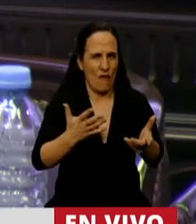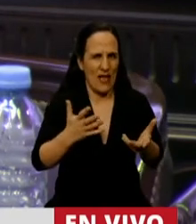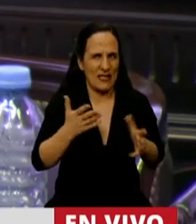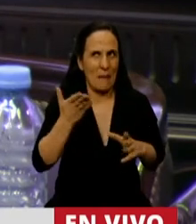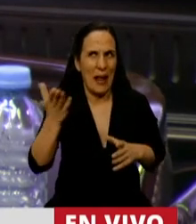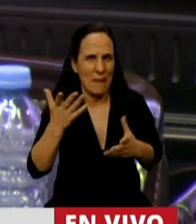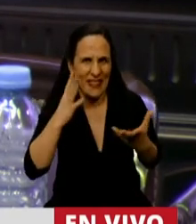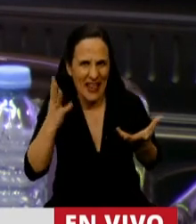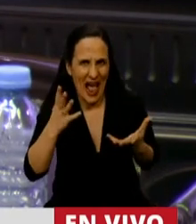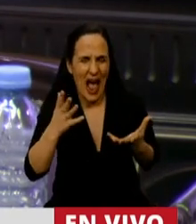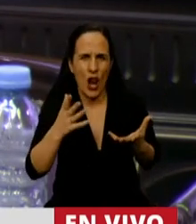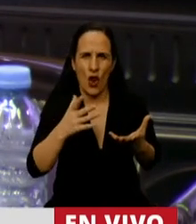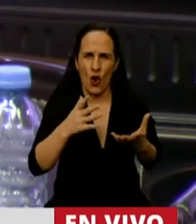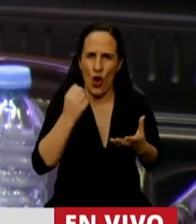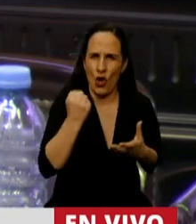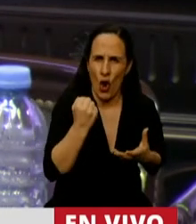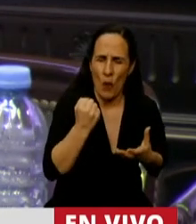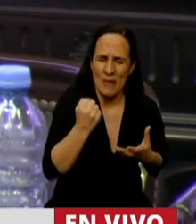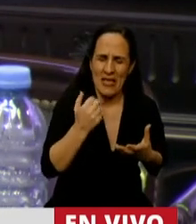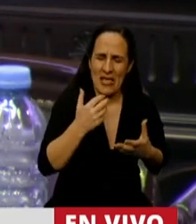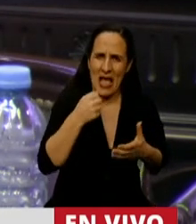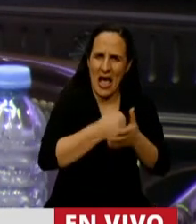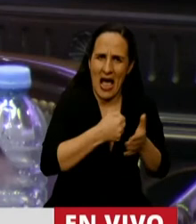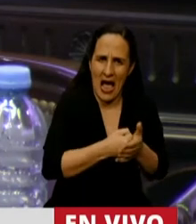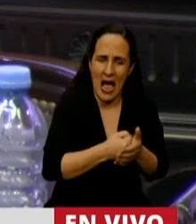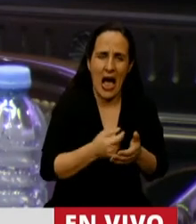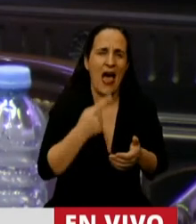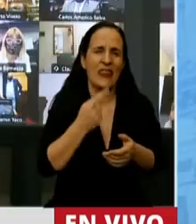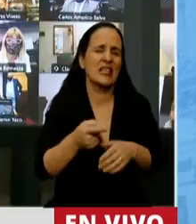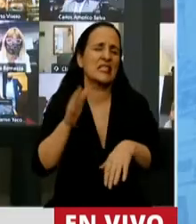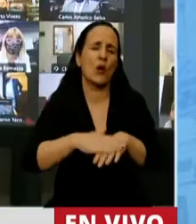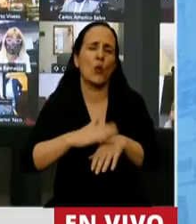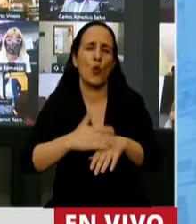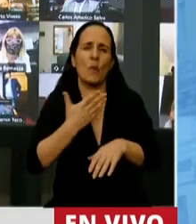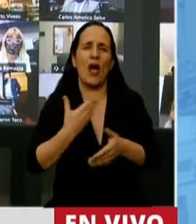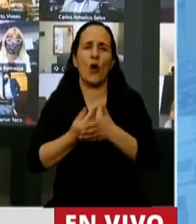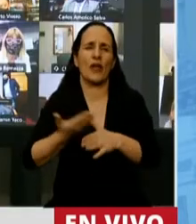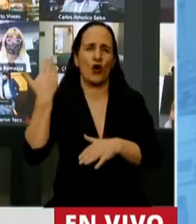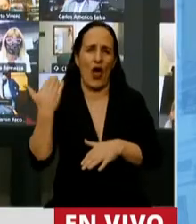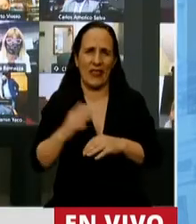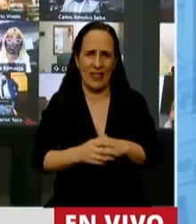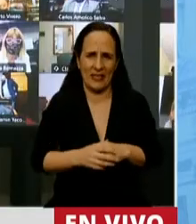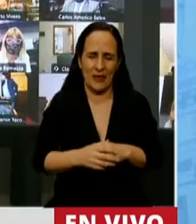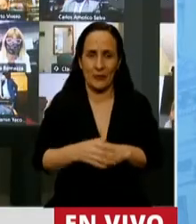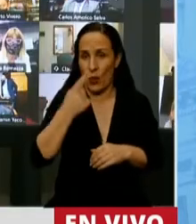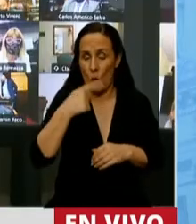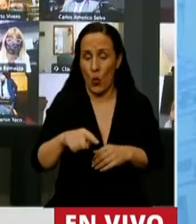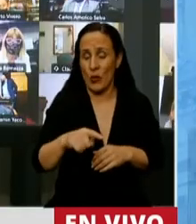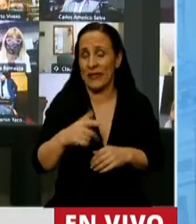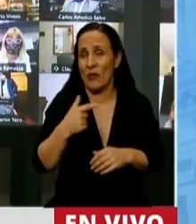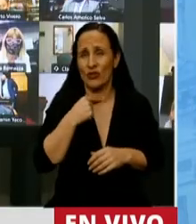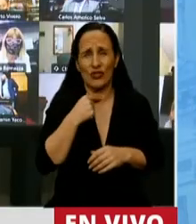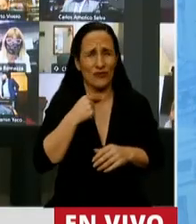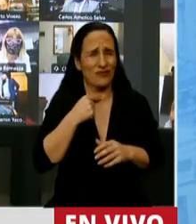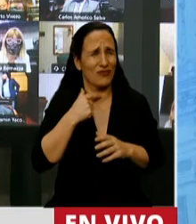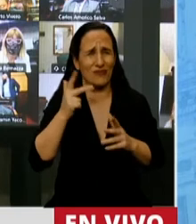que implica un sacrificio económico por herencia de errores del gobierno anterior por último pretende ilustrar brevemente por qué